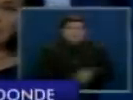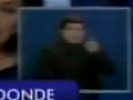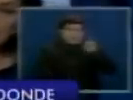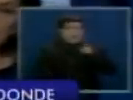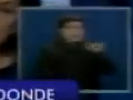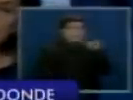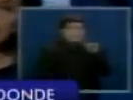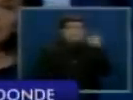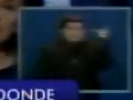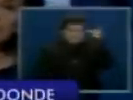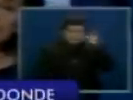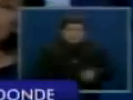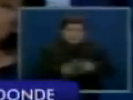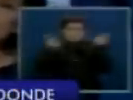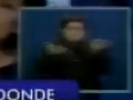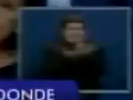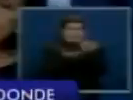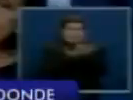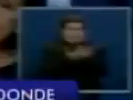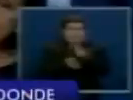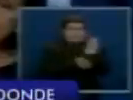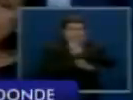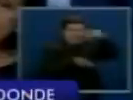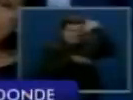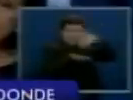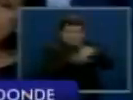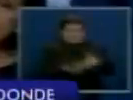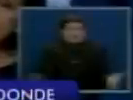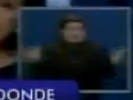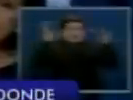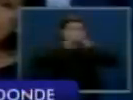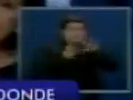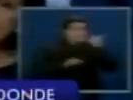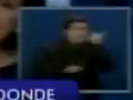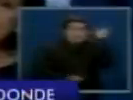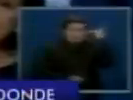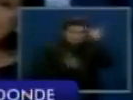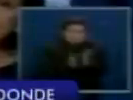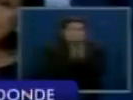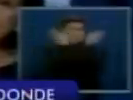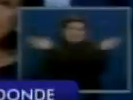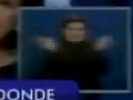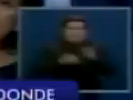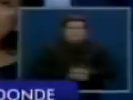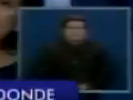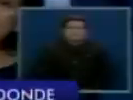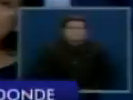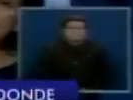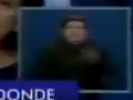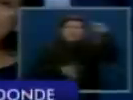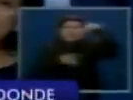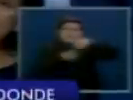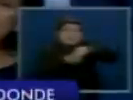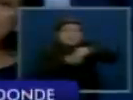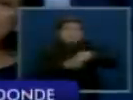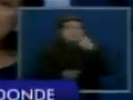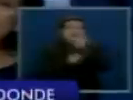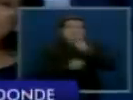que la política macroeconómica del Banco Central se plantea en armonía con las demás políticas públicas, incluida la de